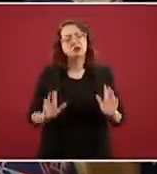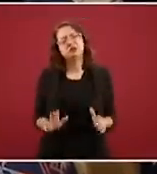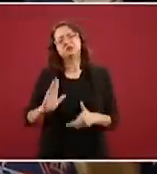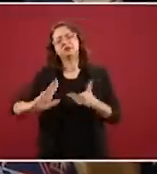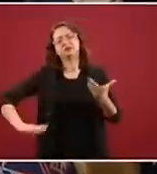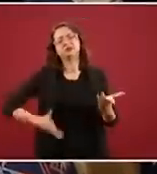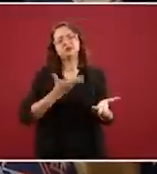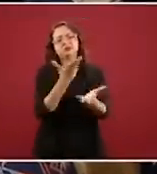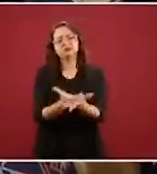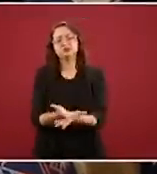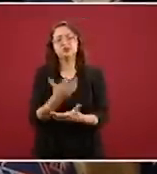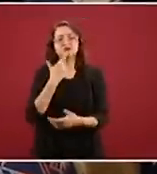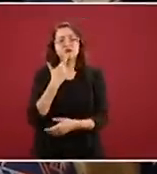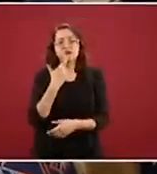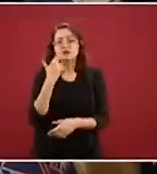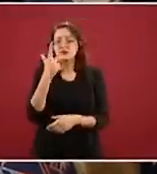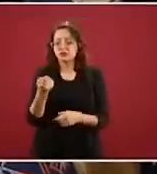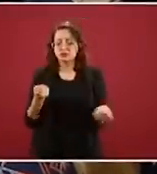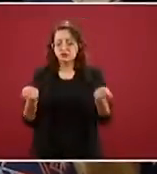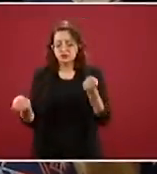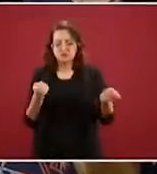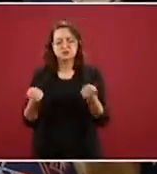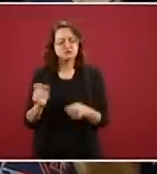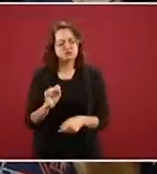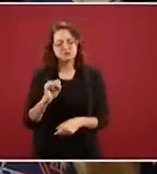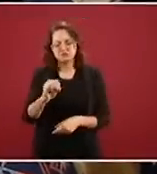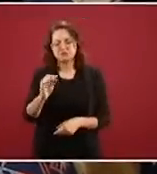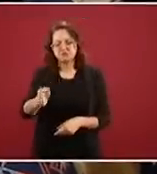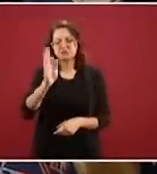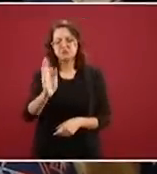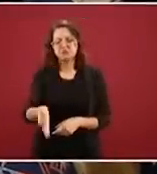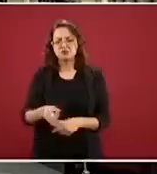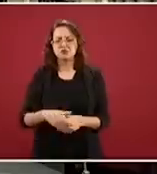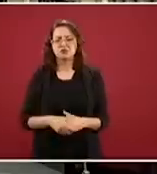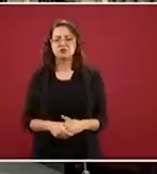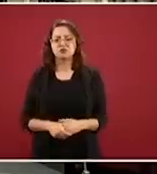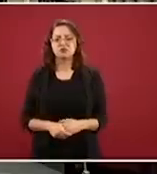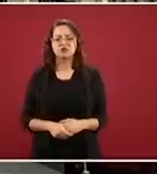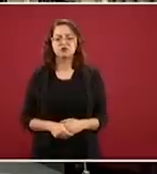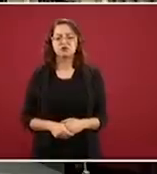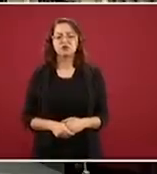busque mejorar la administración de la estadística criminal.